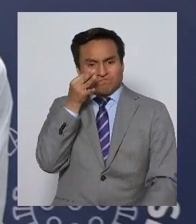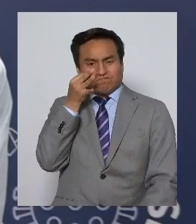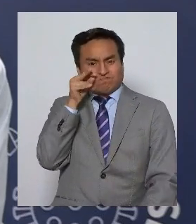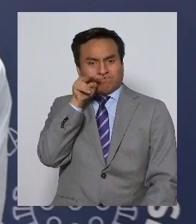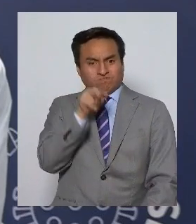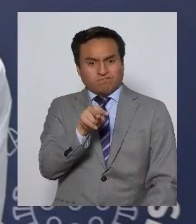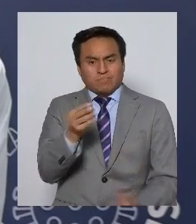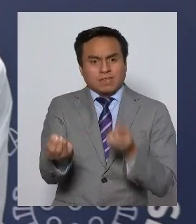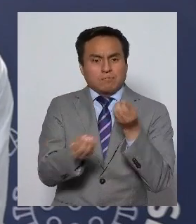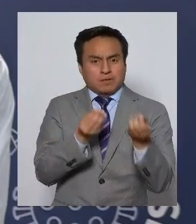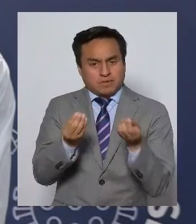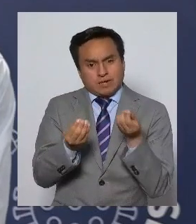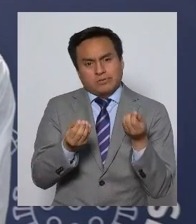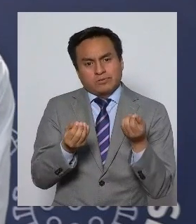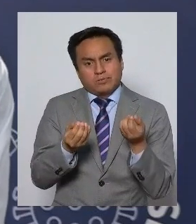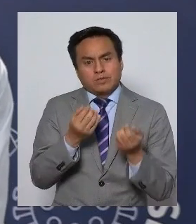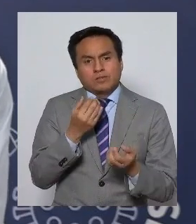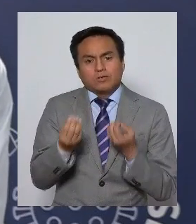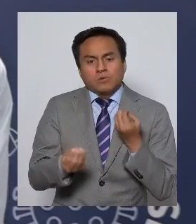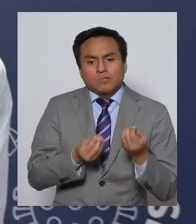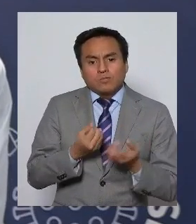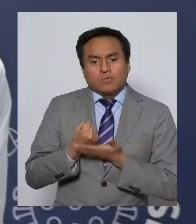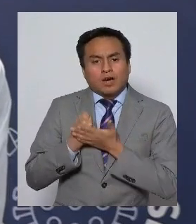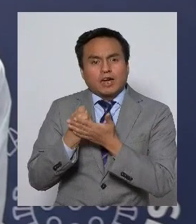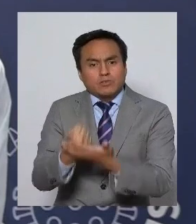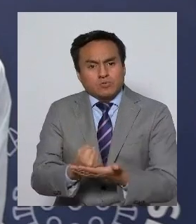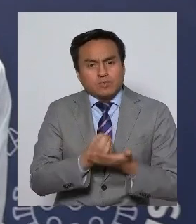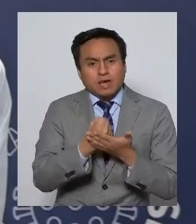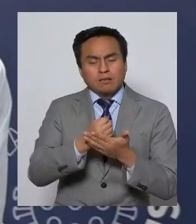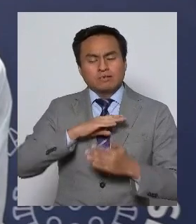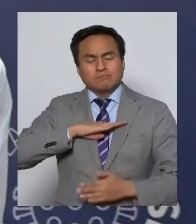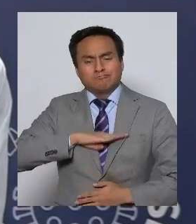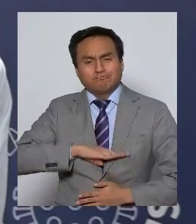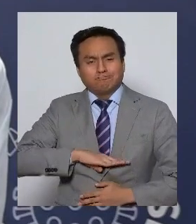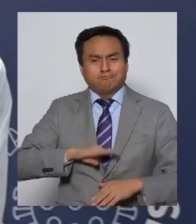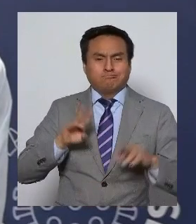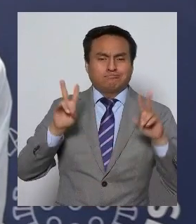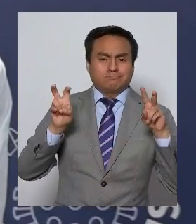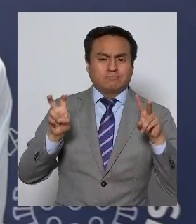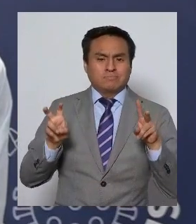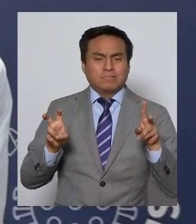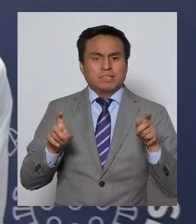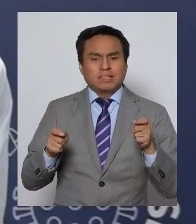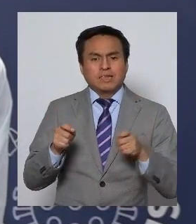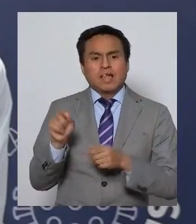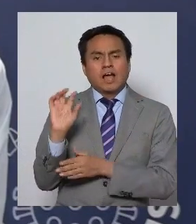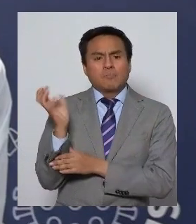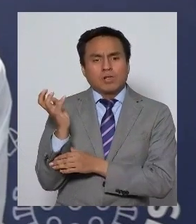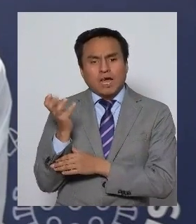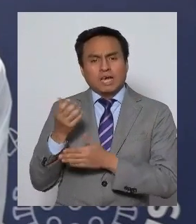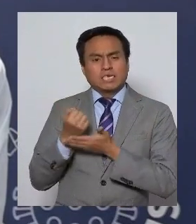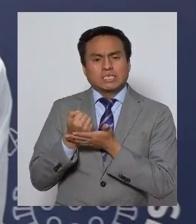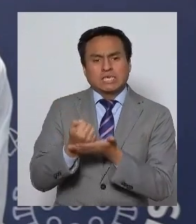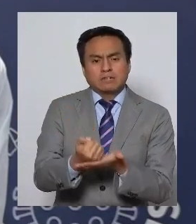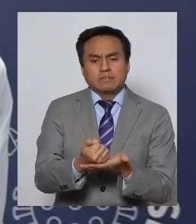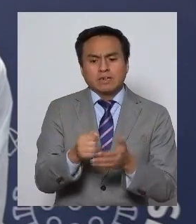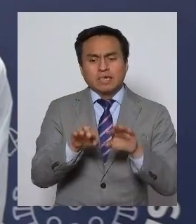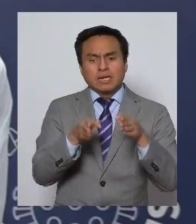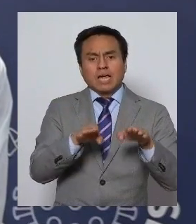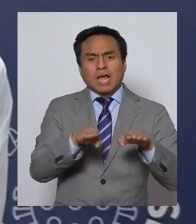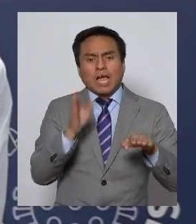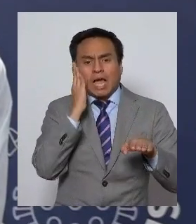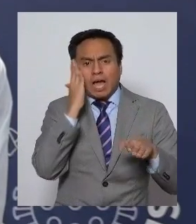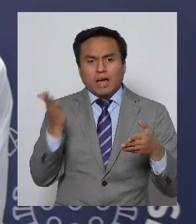qué es lo que está pasando y cómo podemos ayudar a aliviar el manejo de las ambulancias, el manejo de las camas,